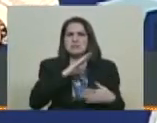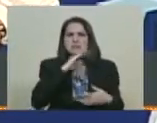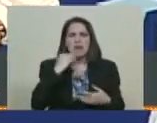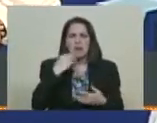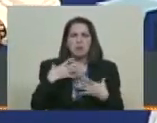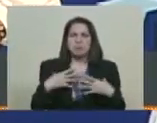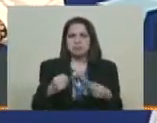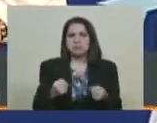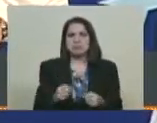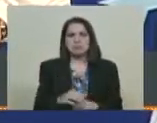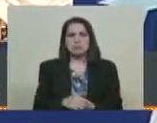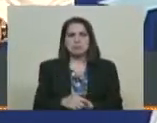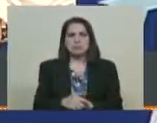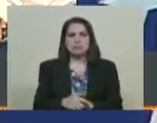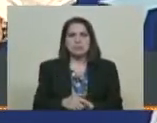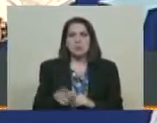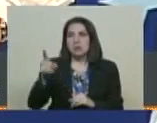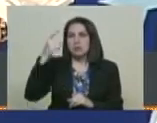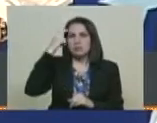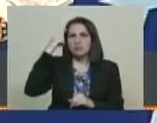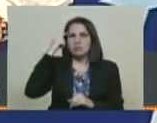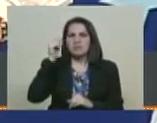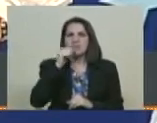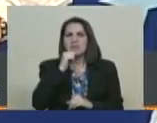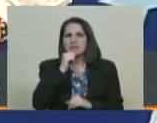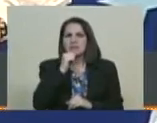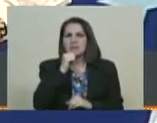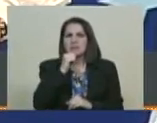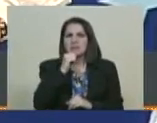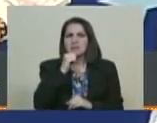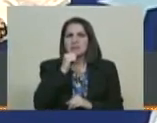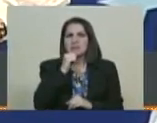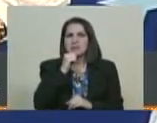Maíta. ¿Cómo sabes tú que es el hijo de Maíta?